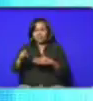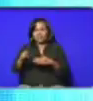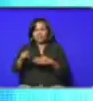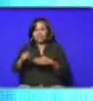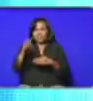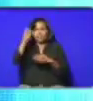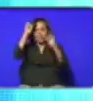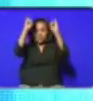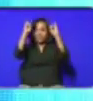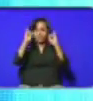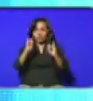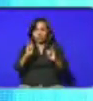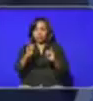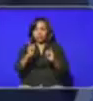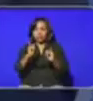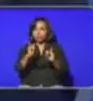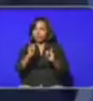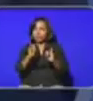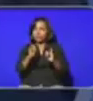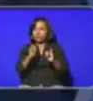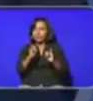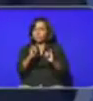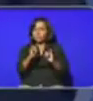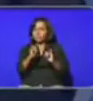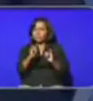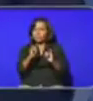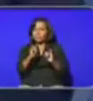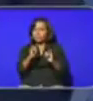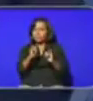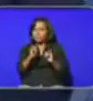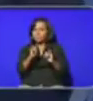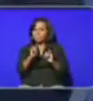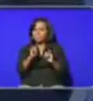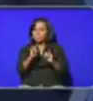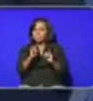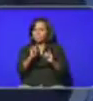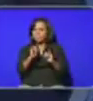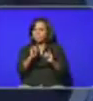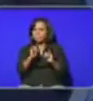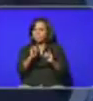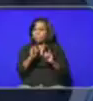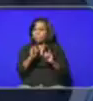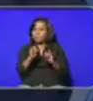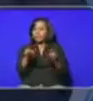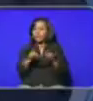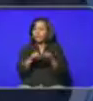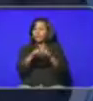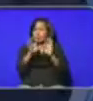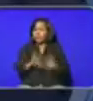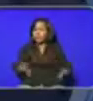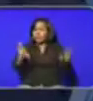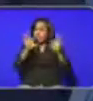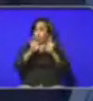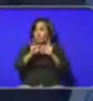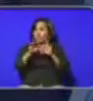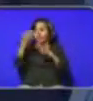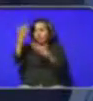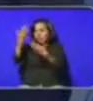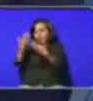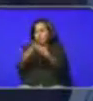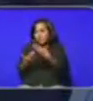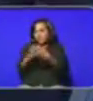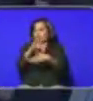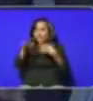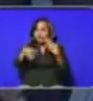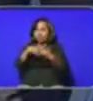Técnico Superior del Este. Yo no le quiero quitar más tiempo, Enrique. Después quisiera que me explicaran un poco el currículum, cómo va a ser, cómo se seleccionarán a los docentes, o cómo se van a seleccionar